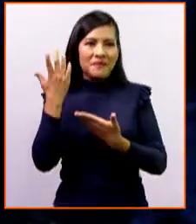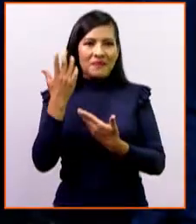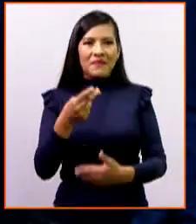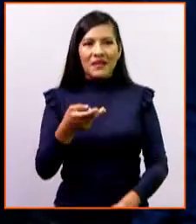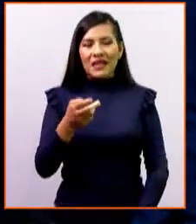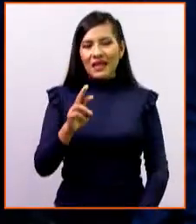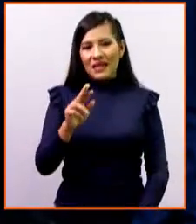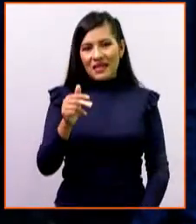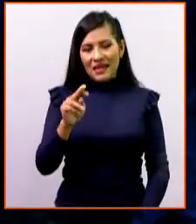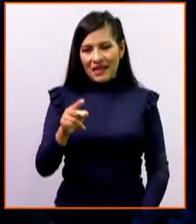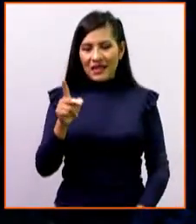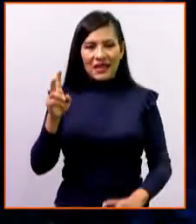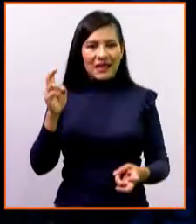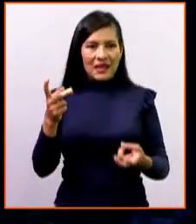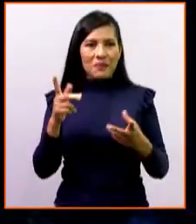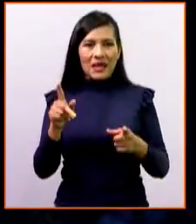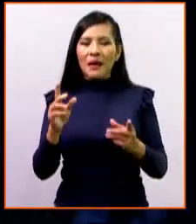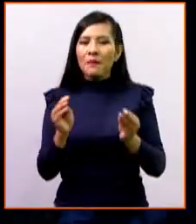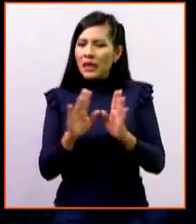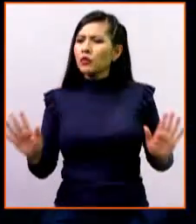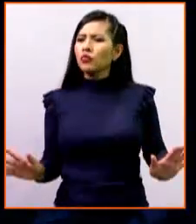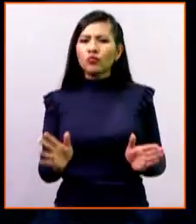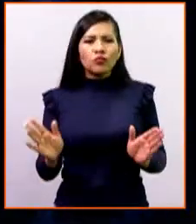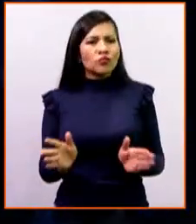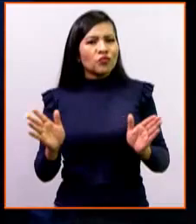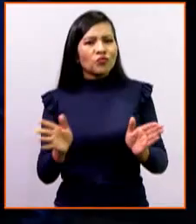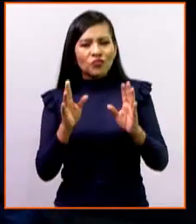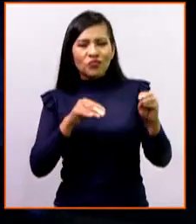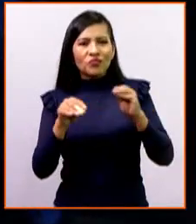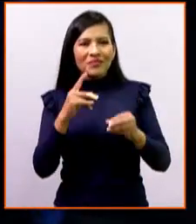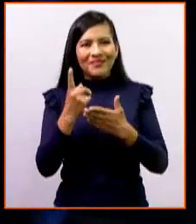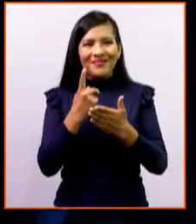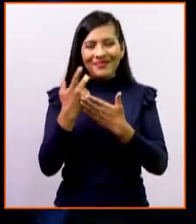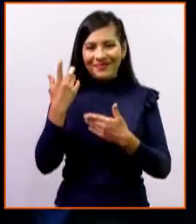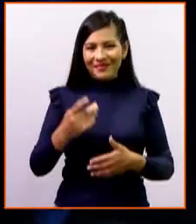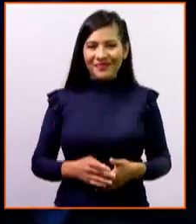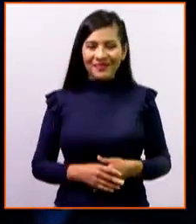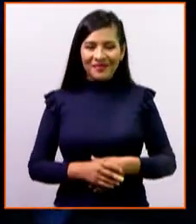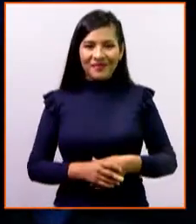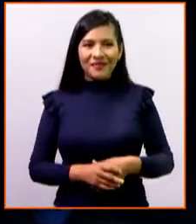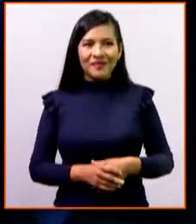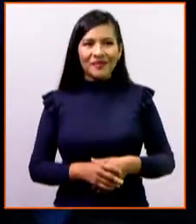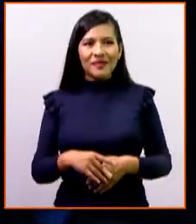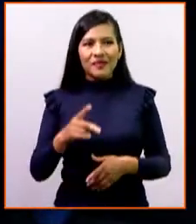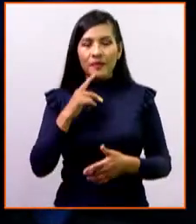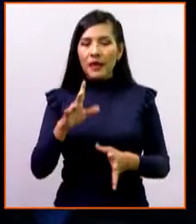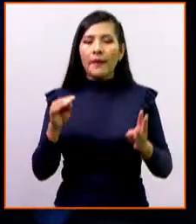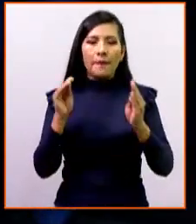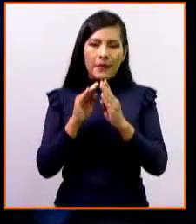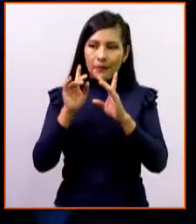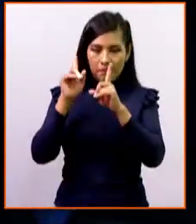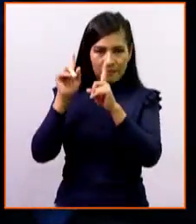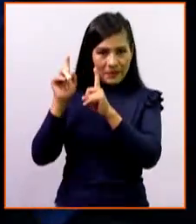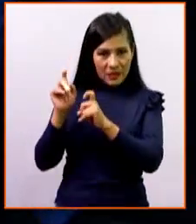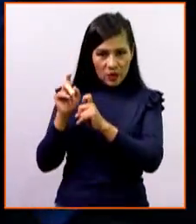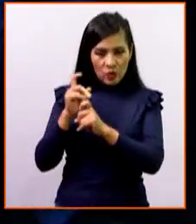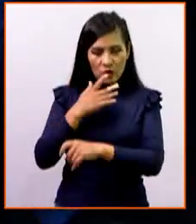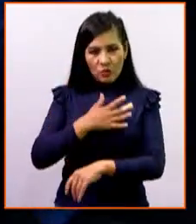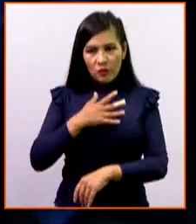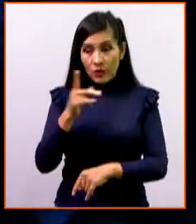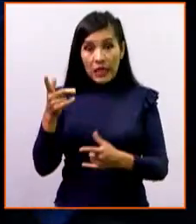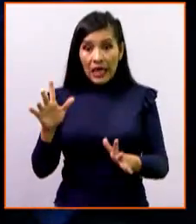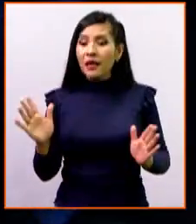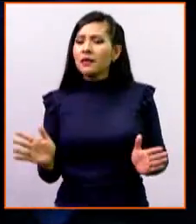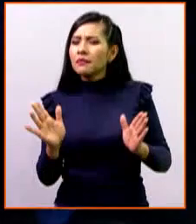¿no? El que es el animador, Hernancito. Ah, Hernán, ven, por favor. A ver, yo tengo muchas preguntas que hacer a un animador,